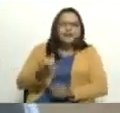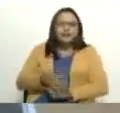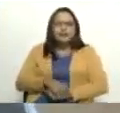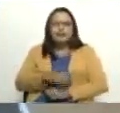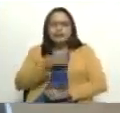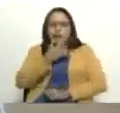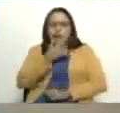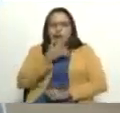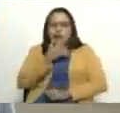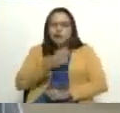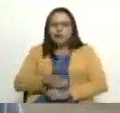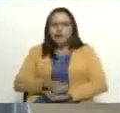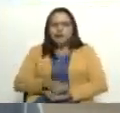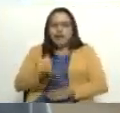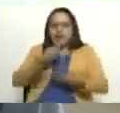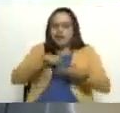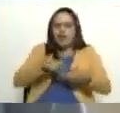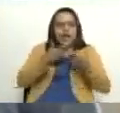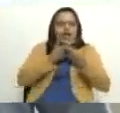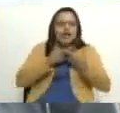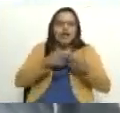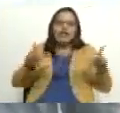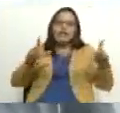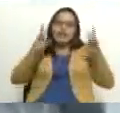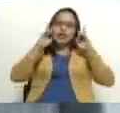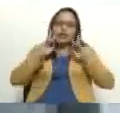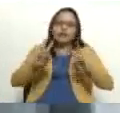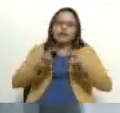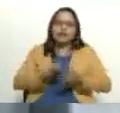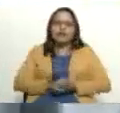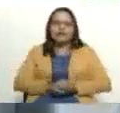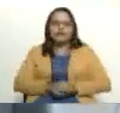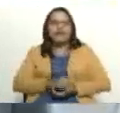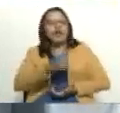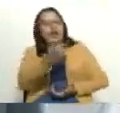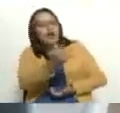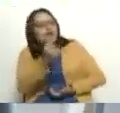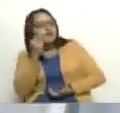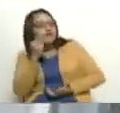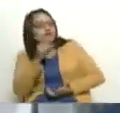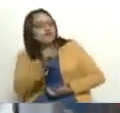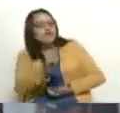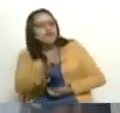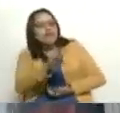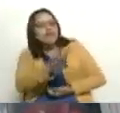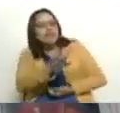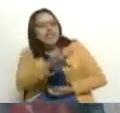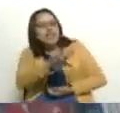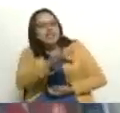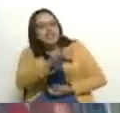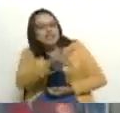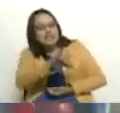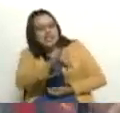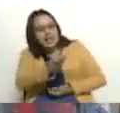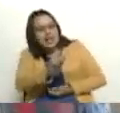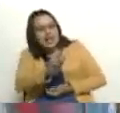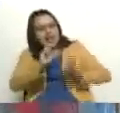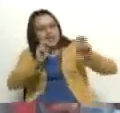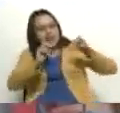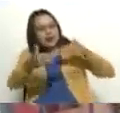el alma limpia. Ahora, Cecilia Todd, el tema es contra el